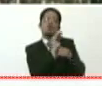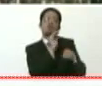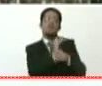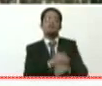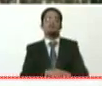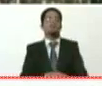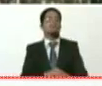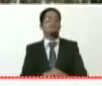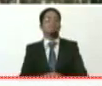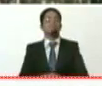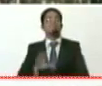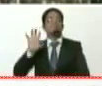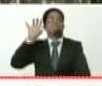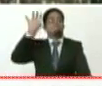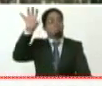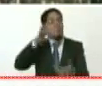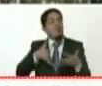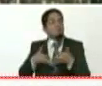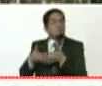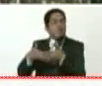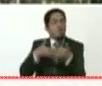el imperialismo norteamericano,